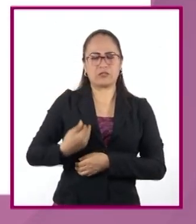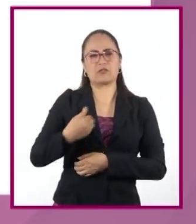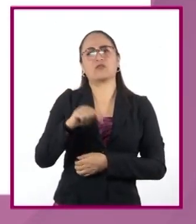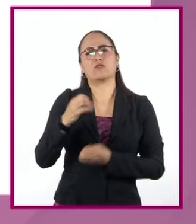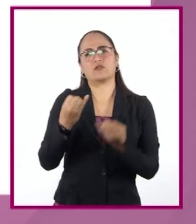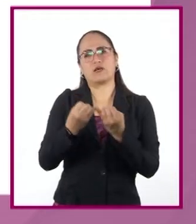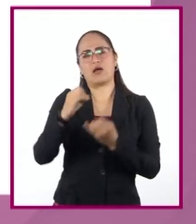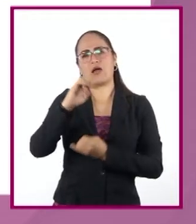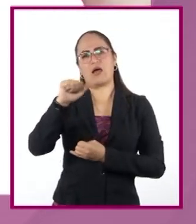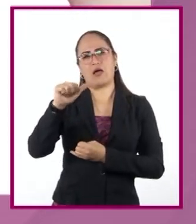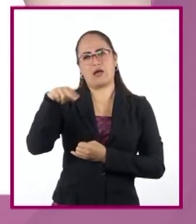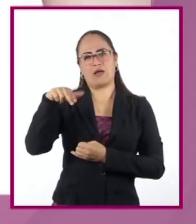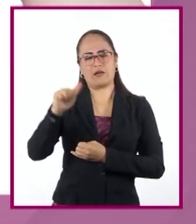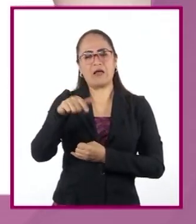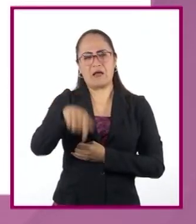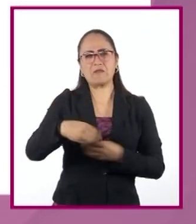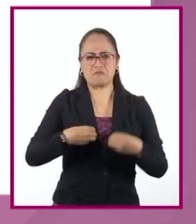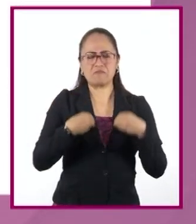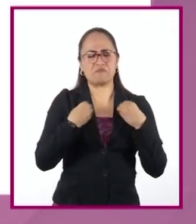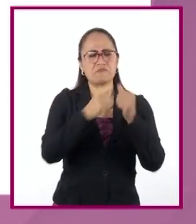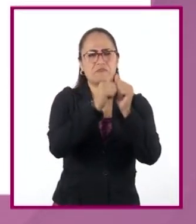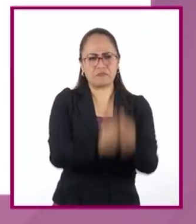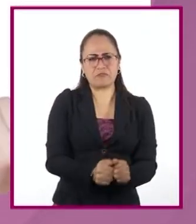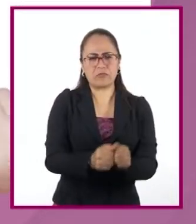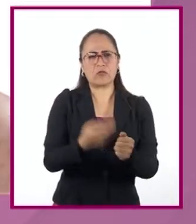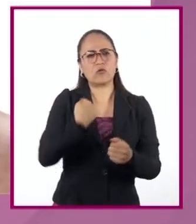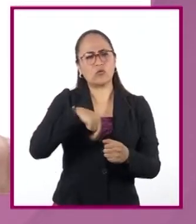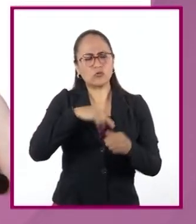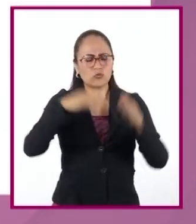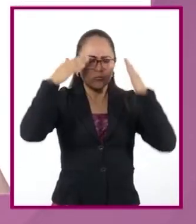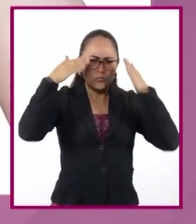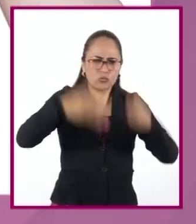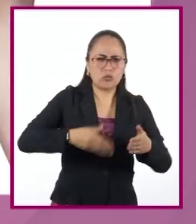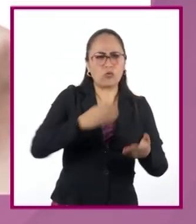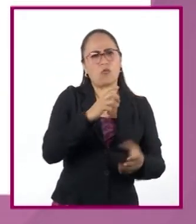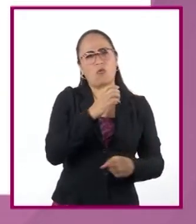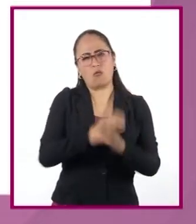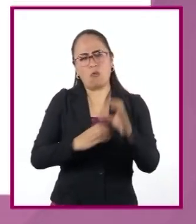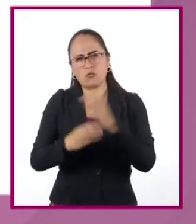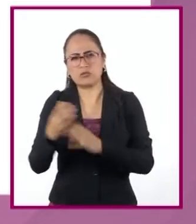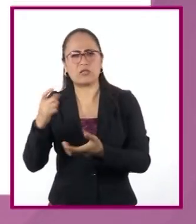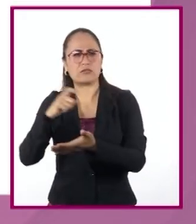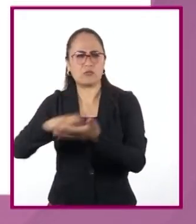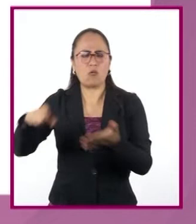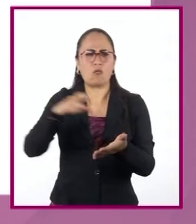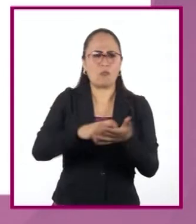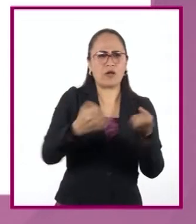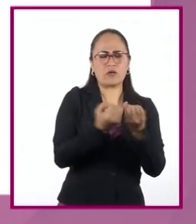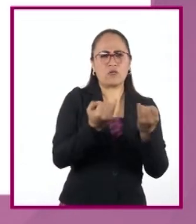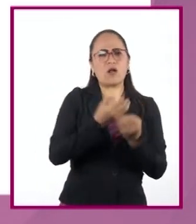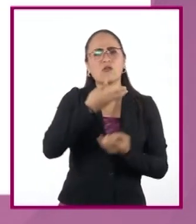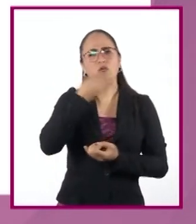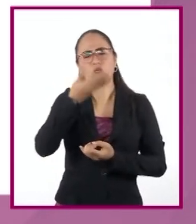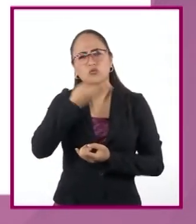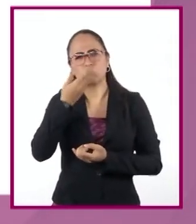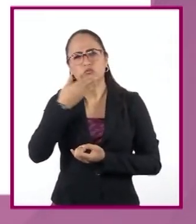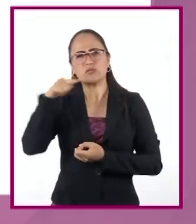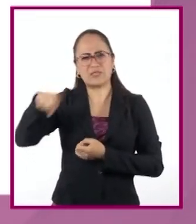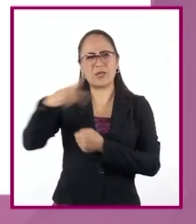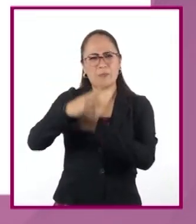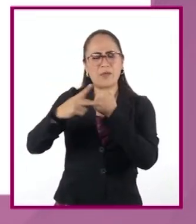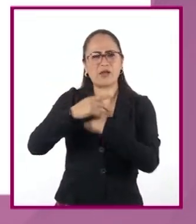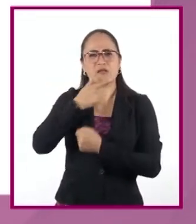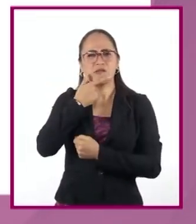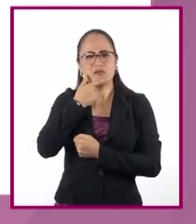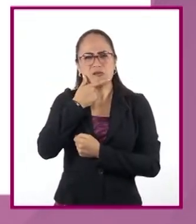esta nueva ciudad. Nos dedicamos al comercio y a preservar las costumbres de la sociedad inglesa. La